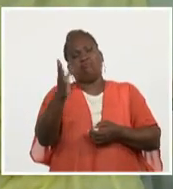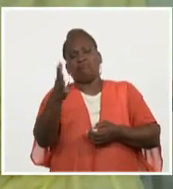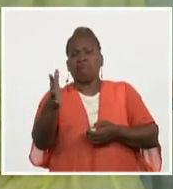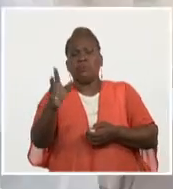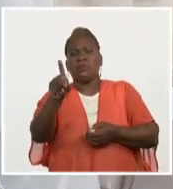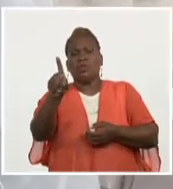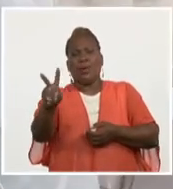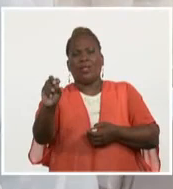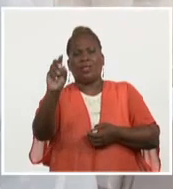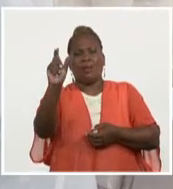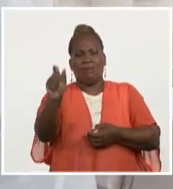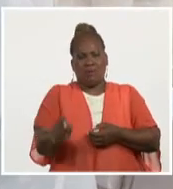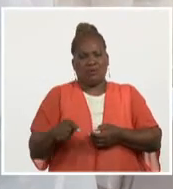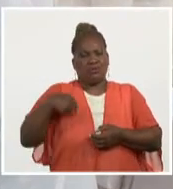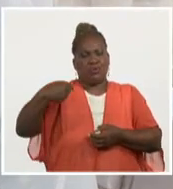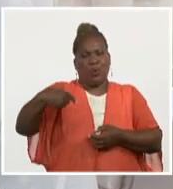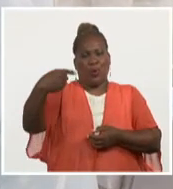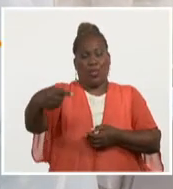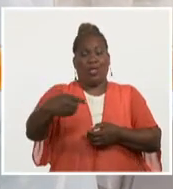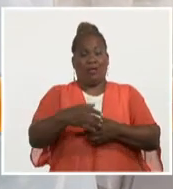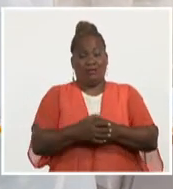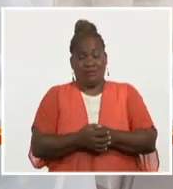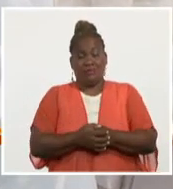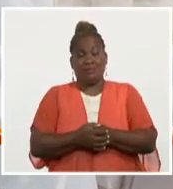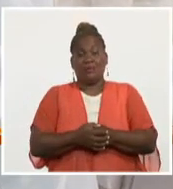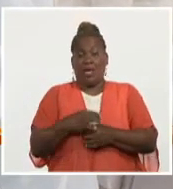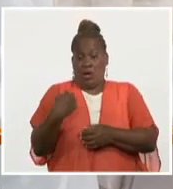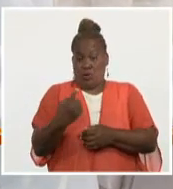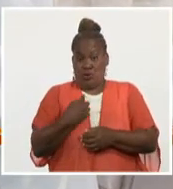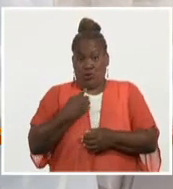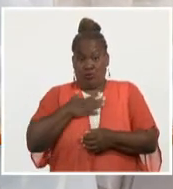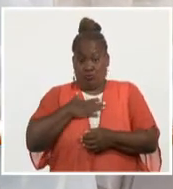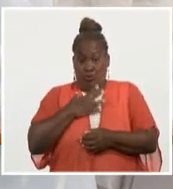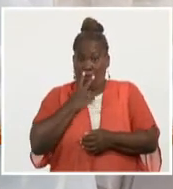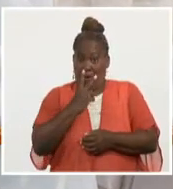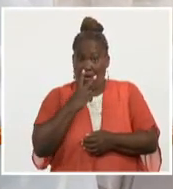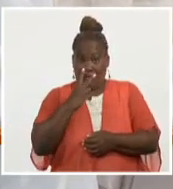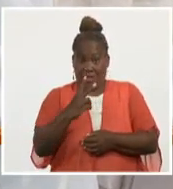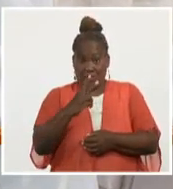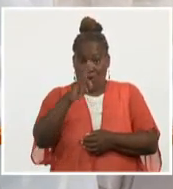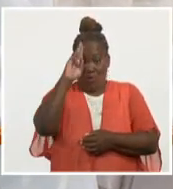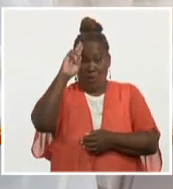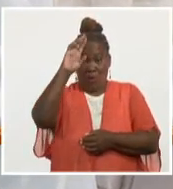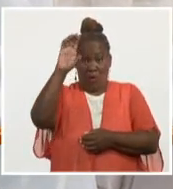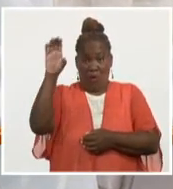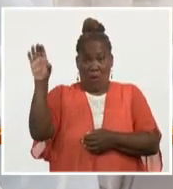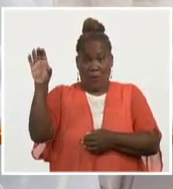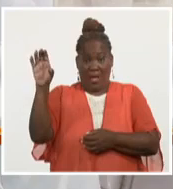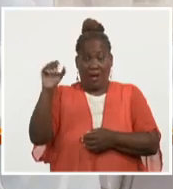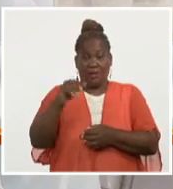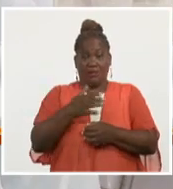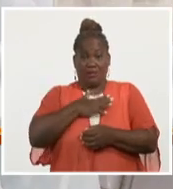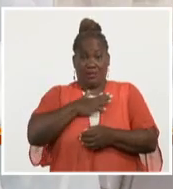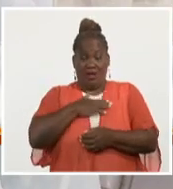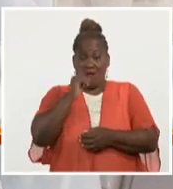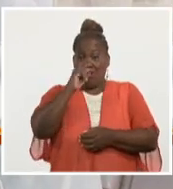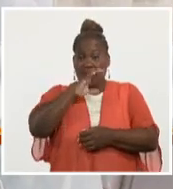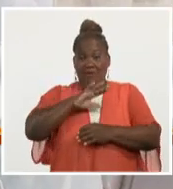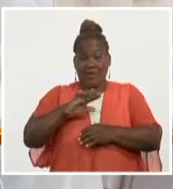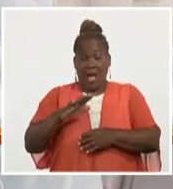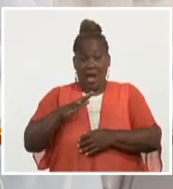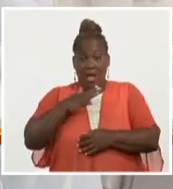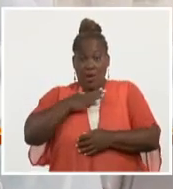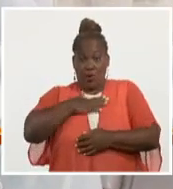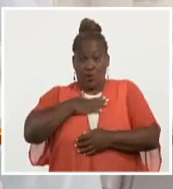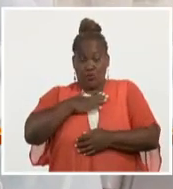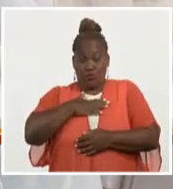personas diarias. Eso hace que estemos destinados para la atención final hospitalaria de segundo nivel de hospital clínico